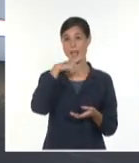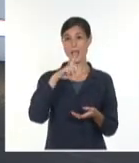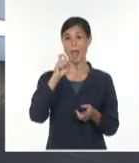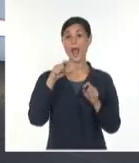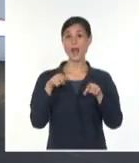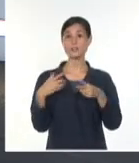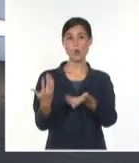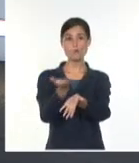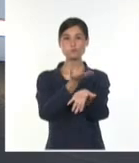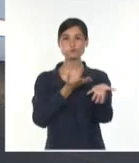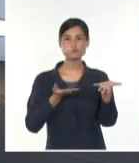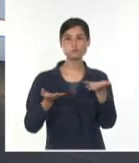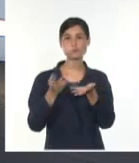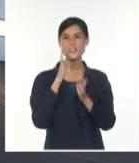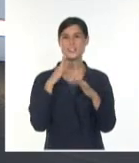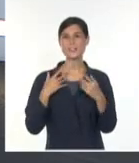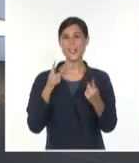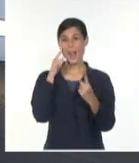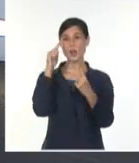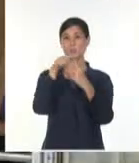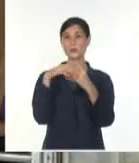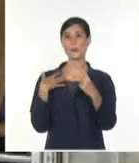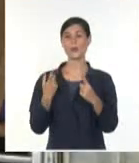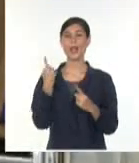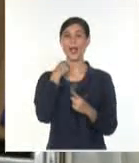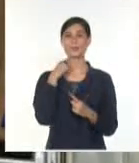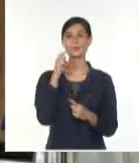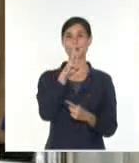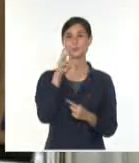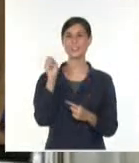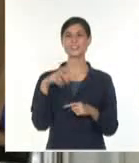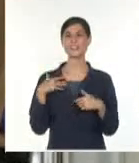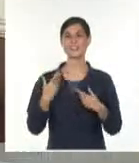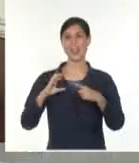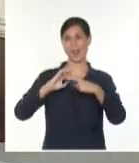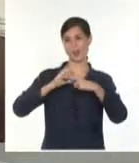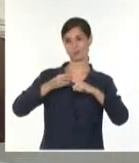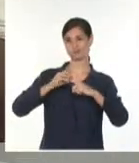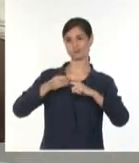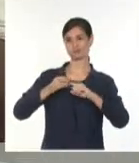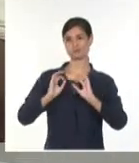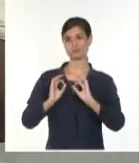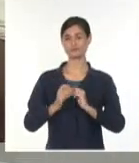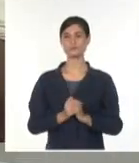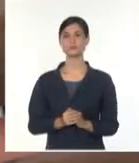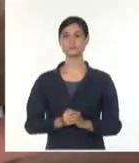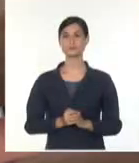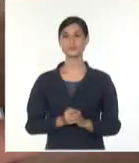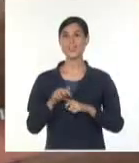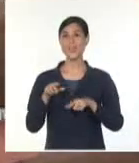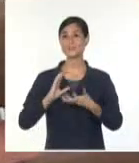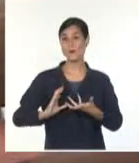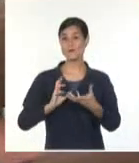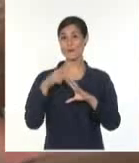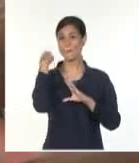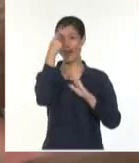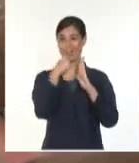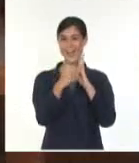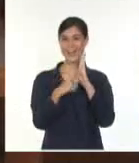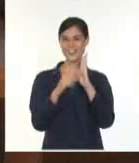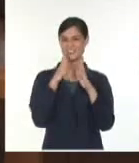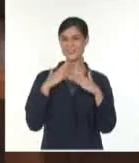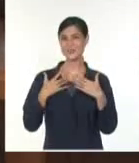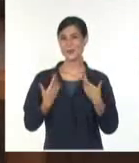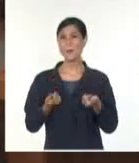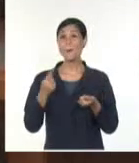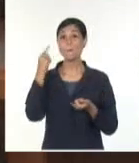los 30 años del centro promotor del humor la apertura nuevas miradas creativas y formas de producción así como la importancia de pensar